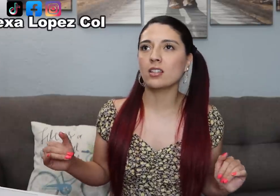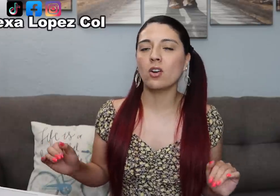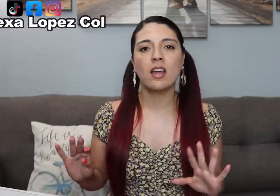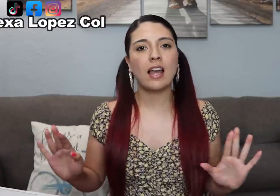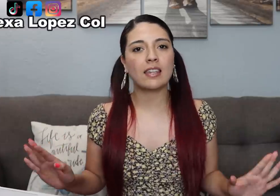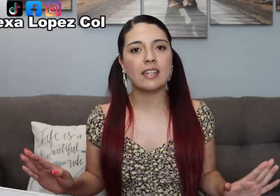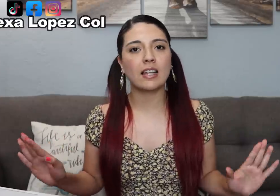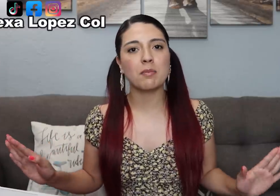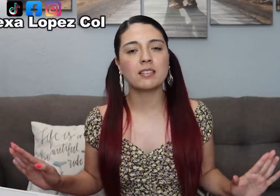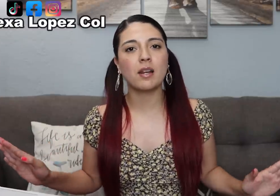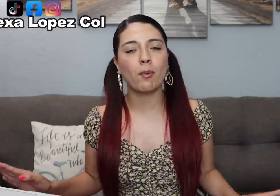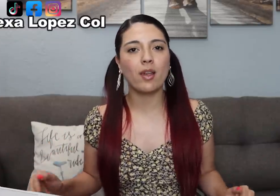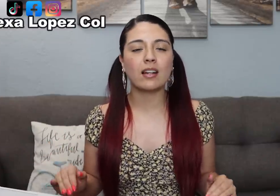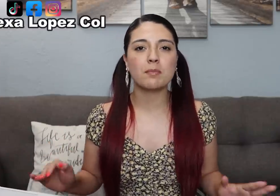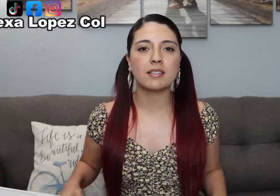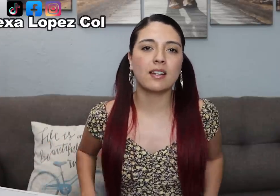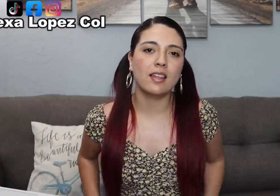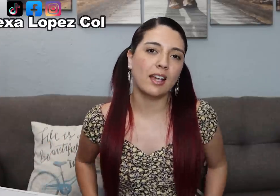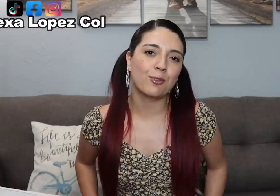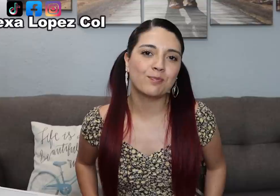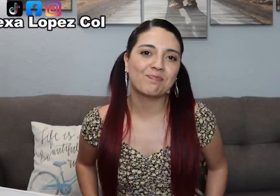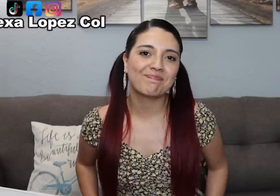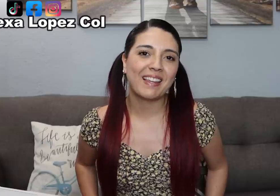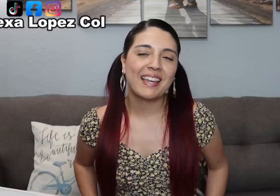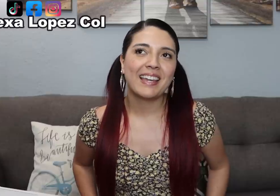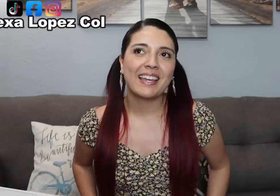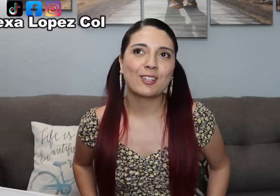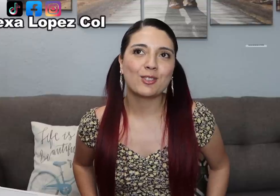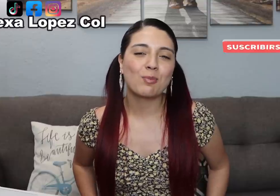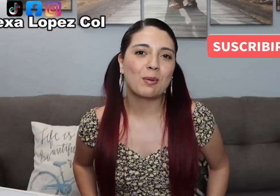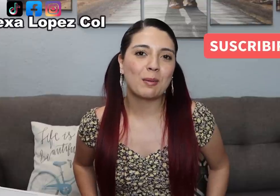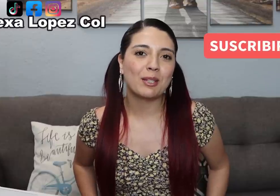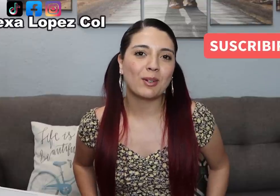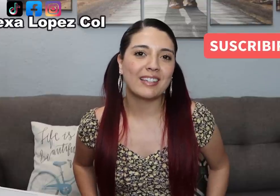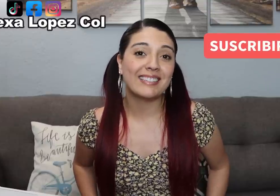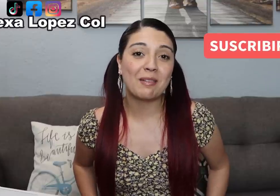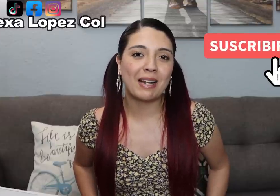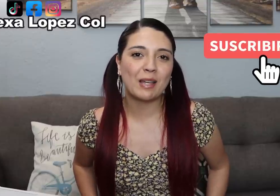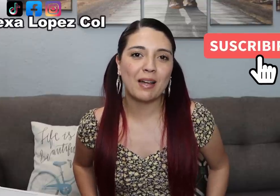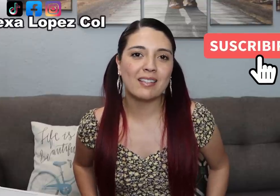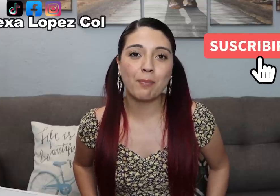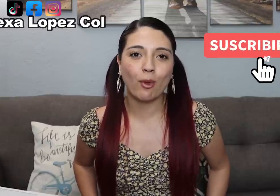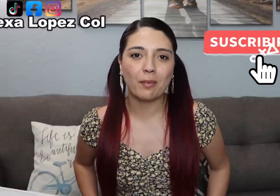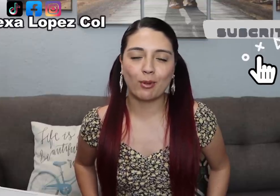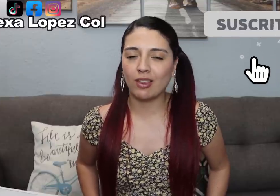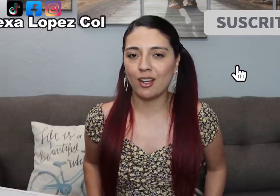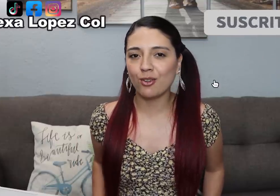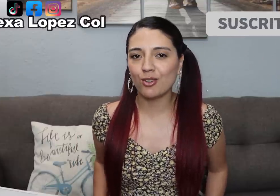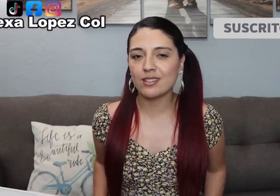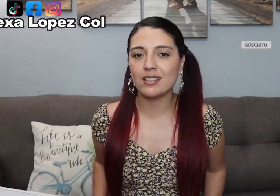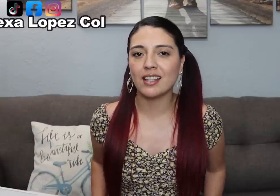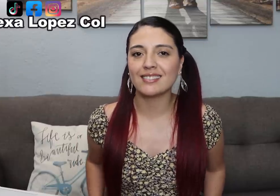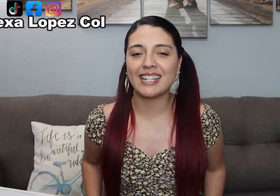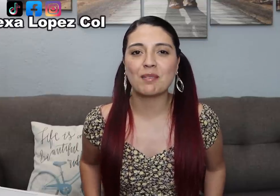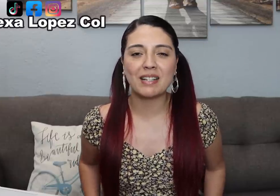seguir siendo aquí el que más tiene poder y el que más tiene dinero. Entonces, vuelvo y repito, aquí siempre el tema es de poder, porque dinero